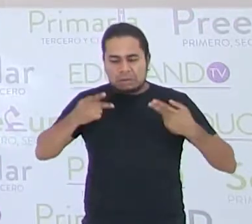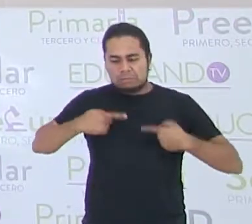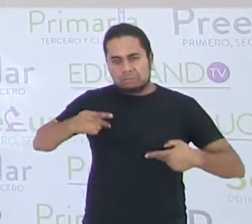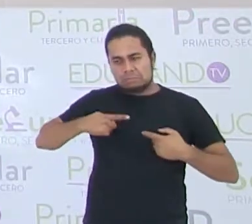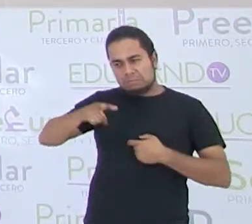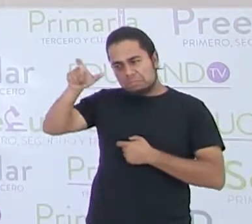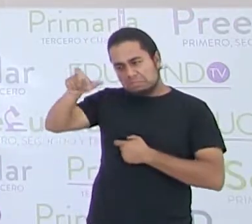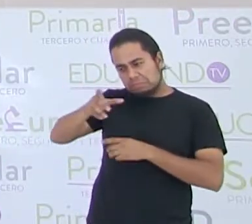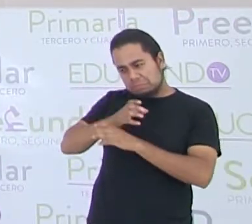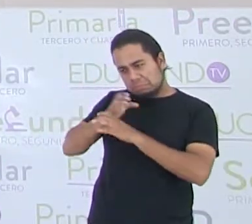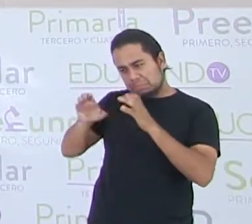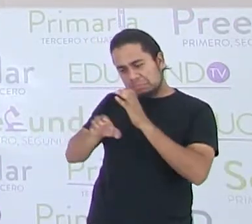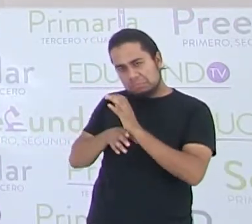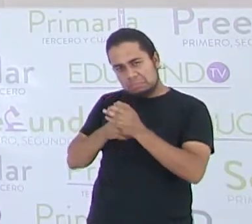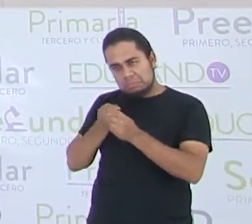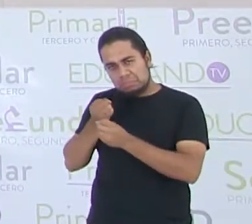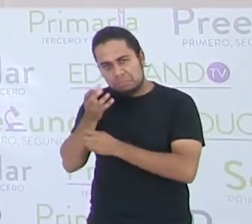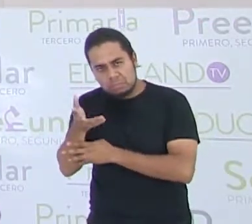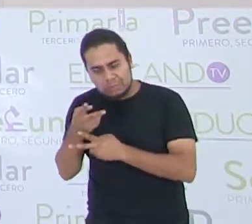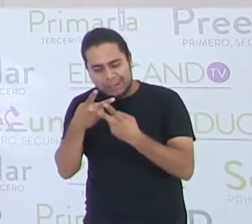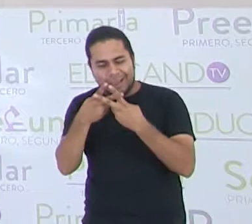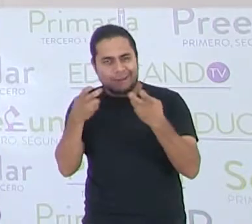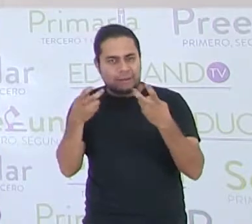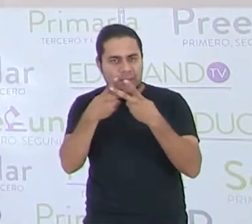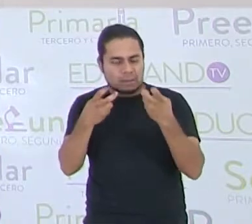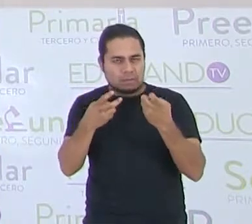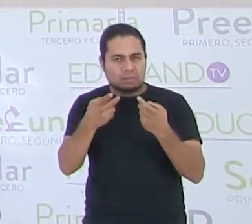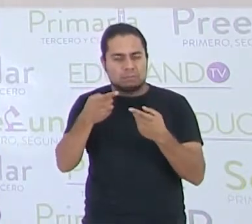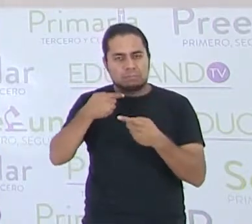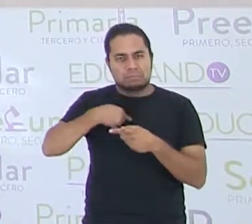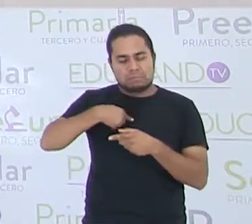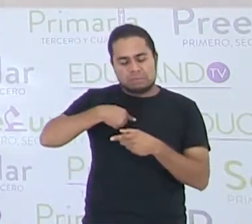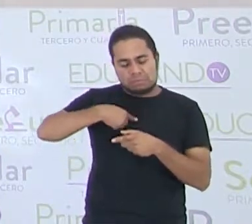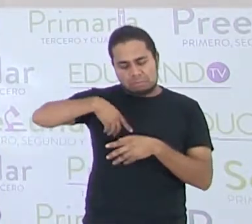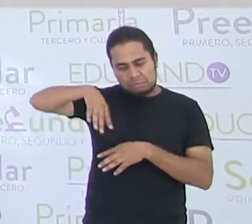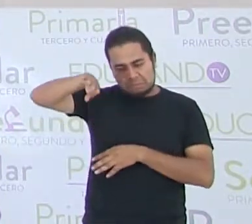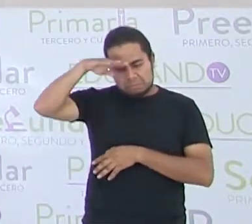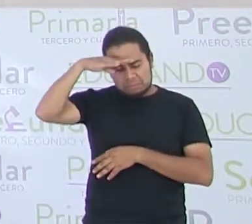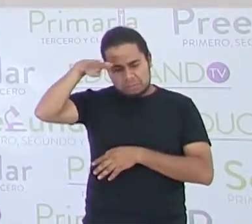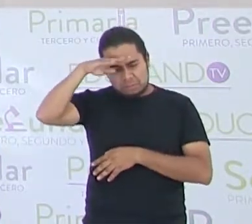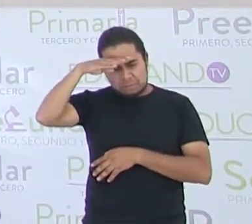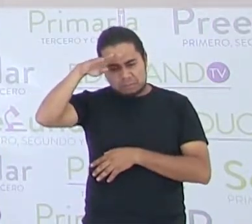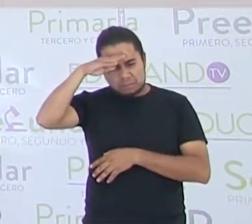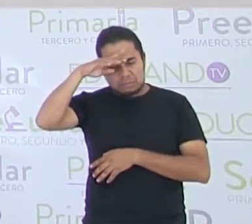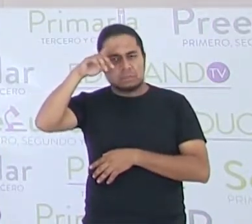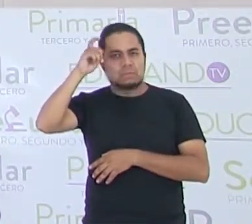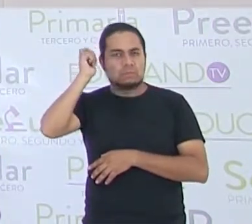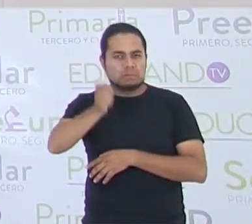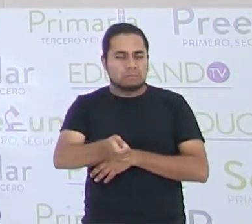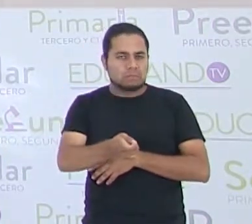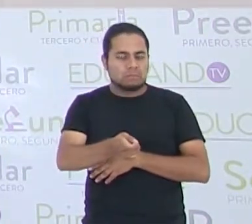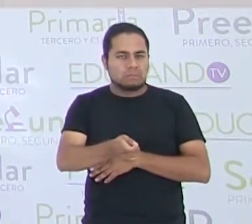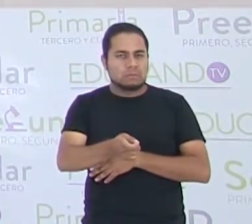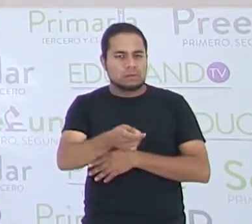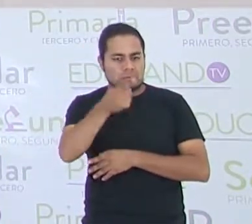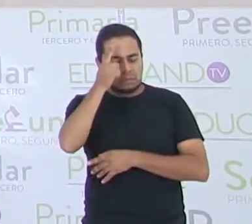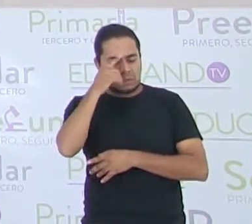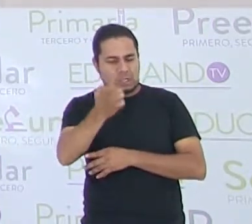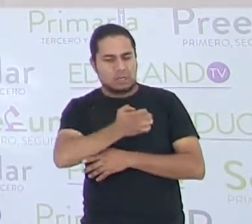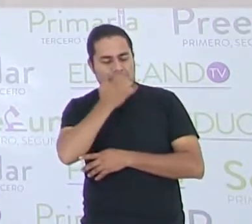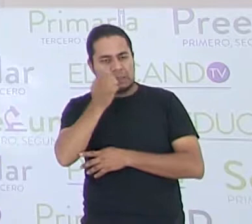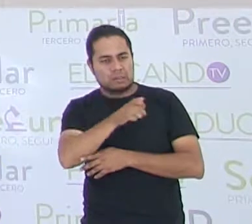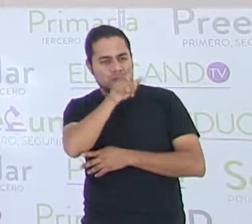personas. Entonces, en este momento voy a pensar en adjetivos, o sea, en palabras que describan mi escuela,